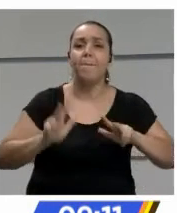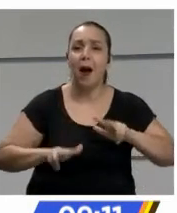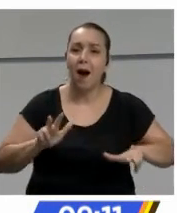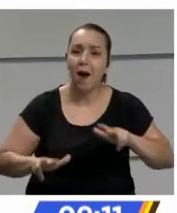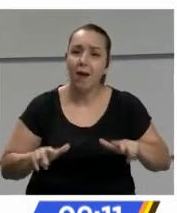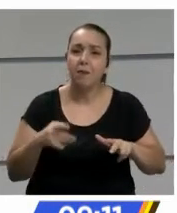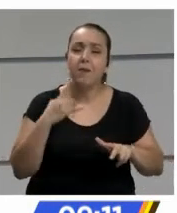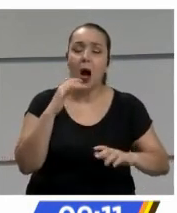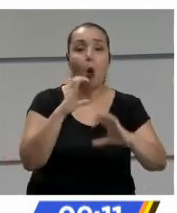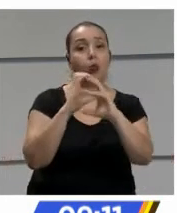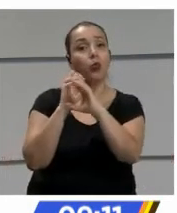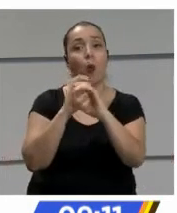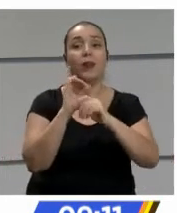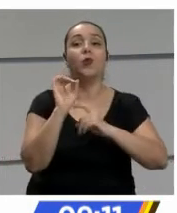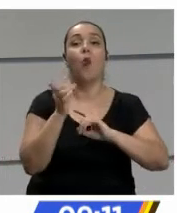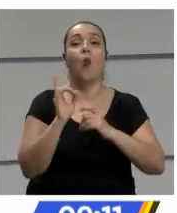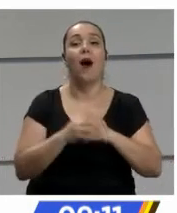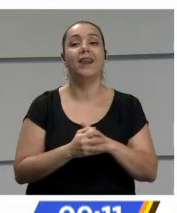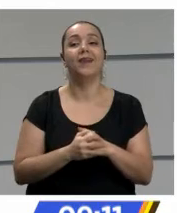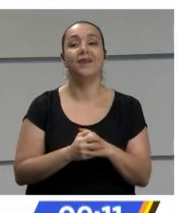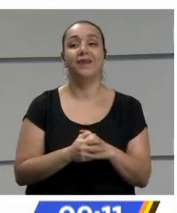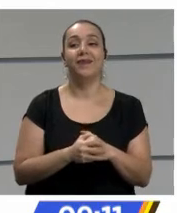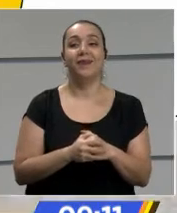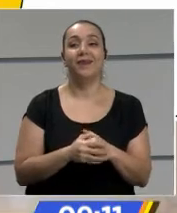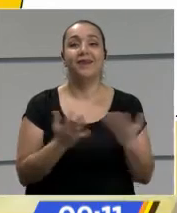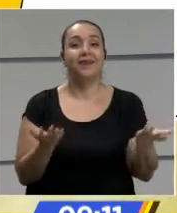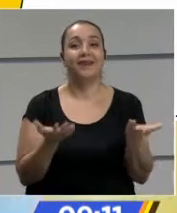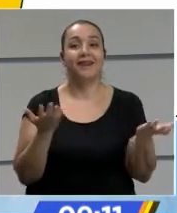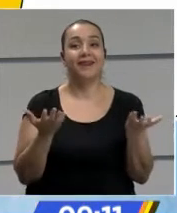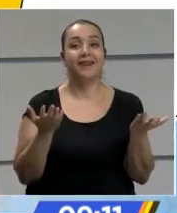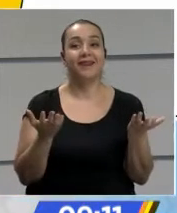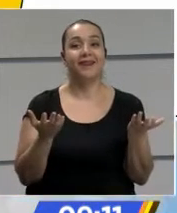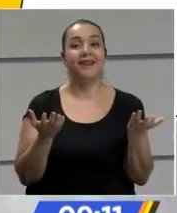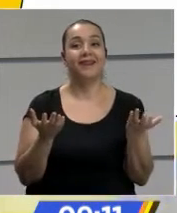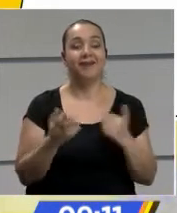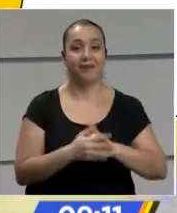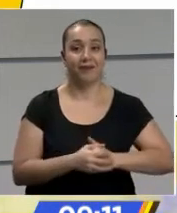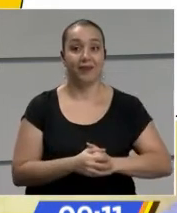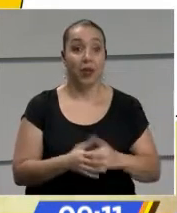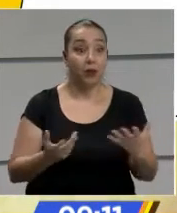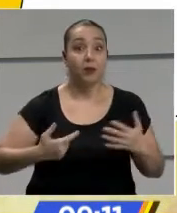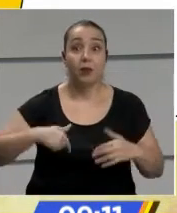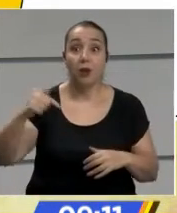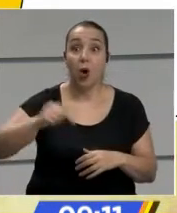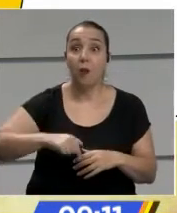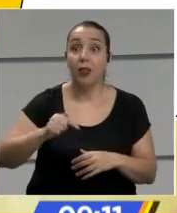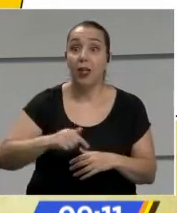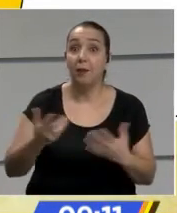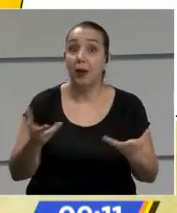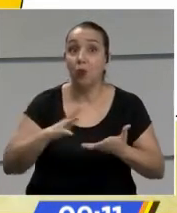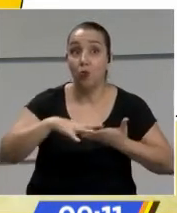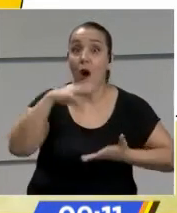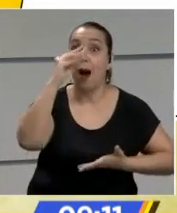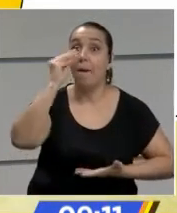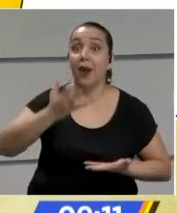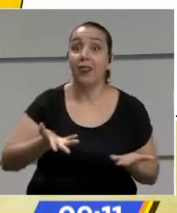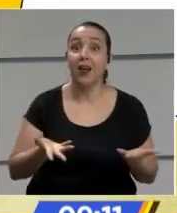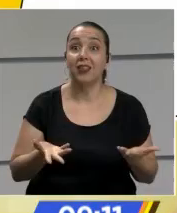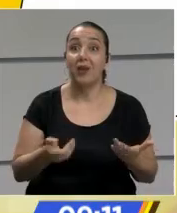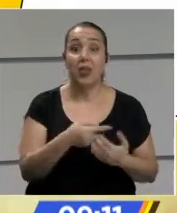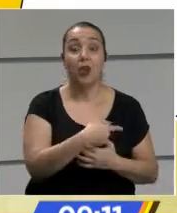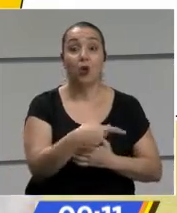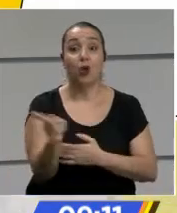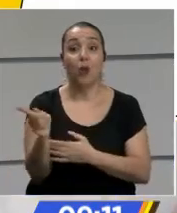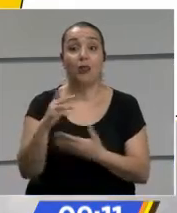o trompeta? A ver, en casa. ¿No sabe? ¿Qué dice? No sabe, claro, es excelente. Bueno, pues hoy todos vamos a aprender. Yo creo que se van